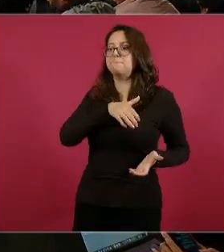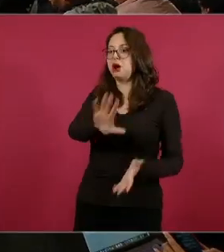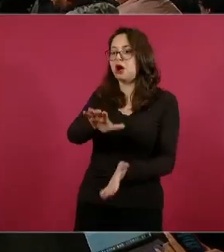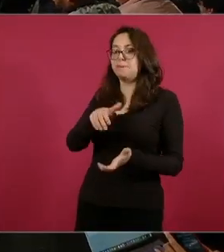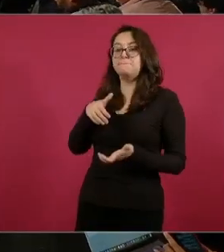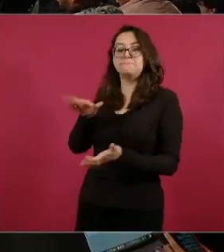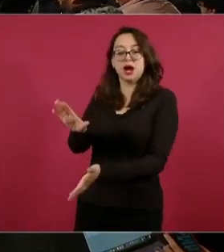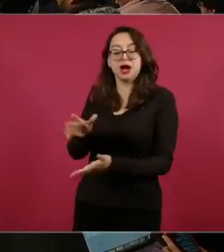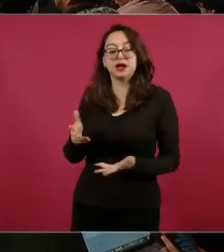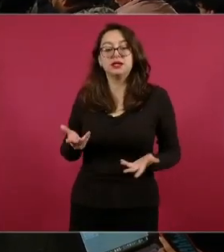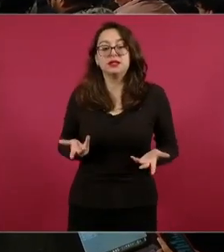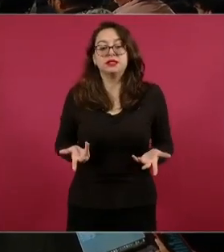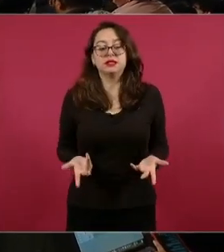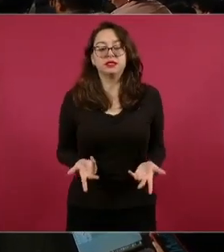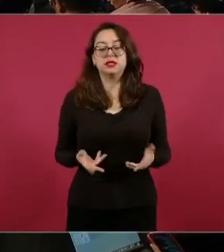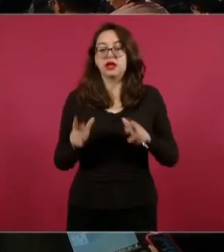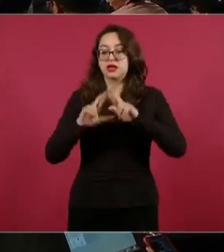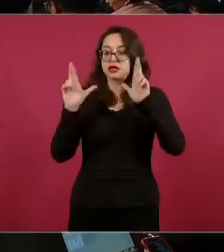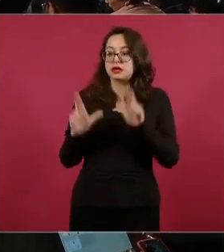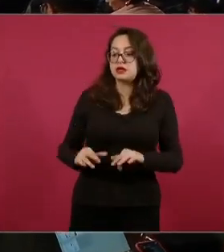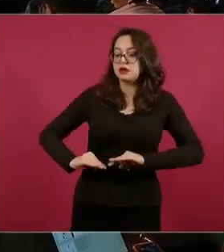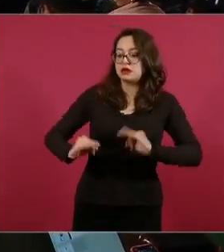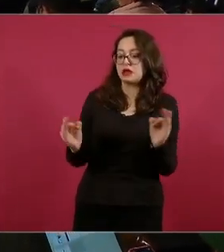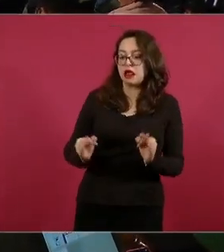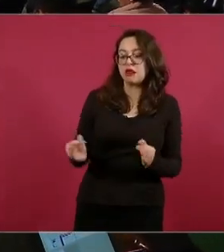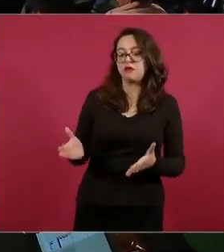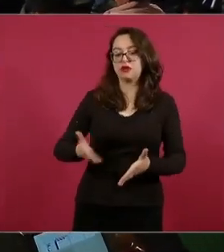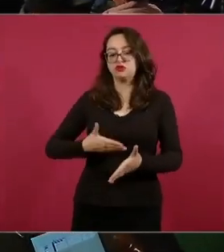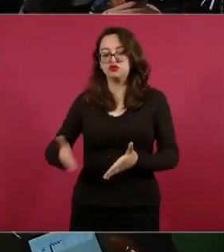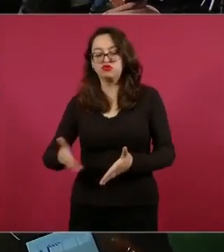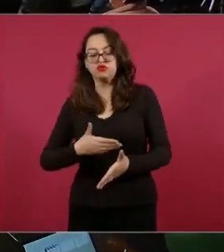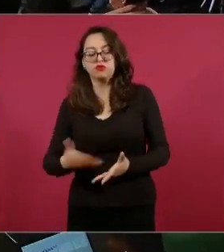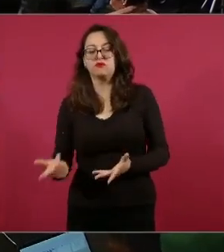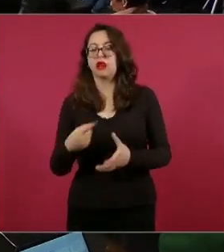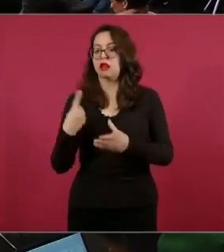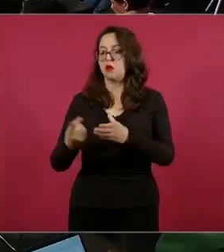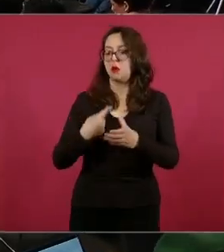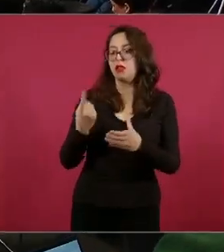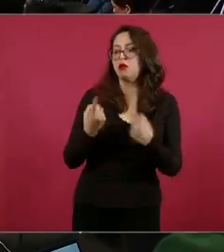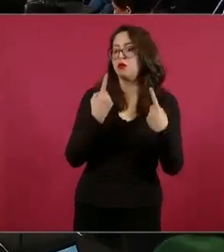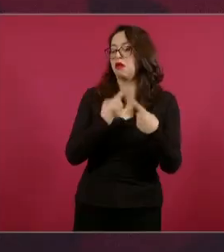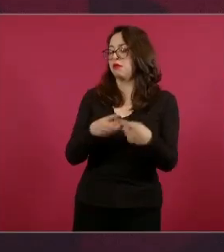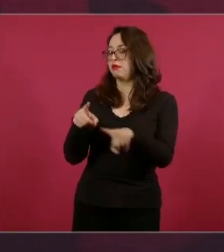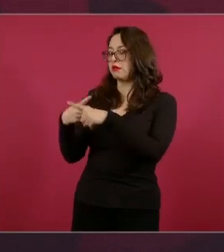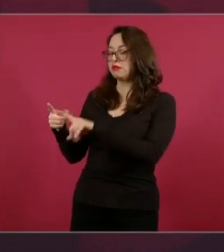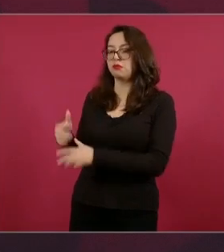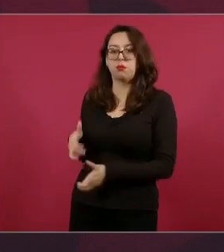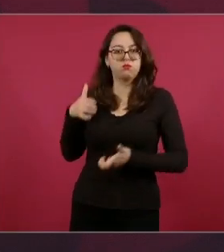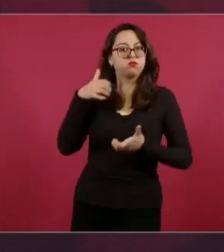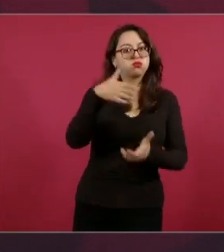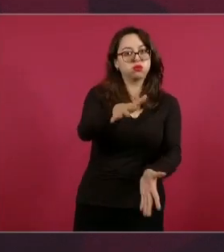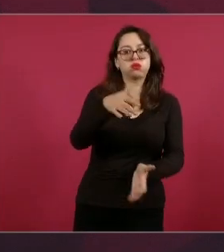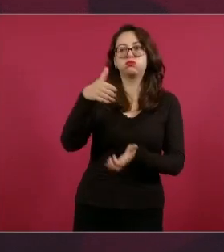entregando electrodomésticos, enseres domésticos?